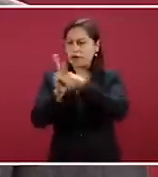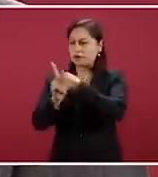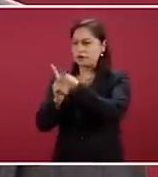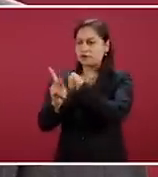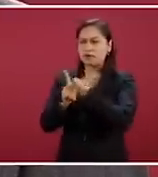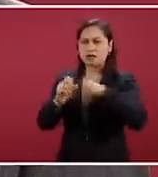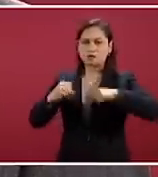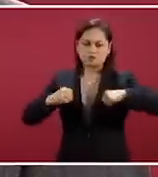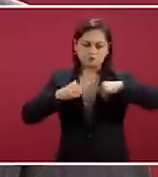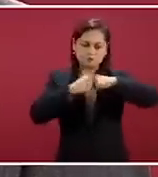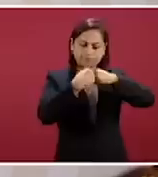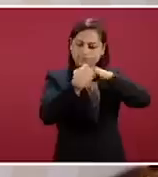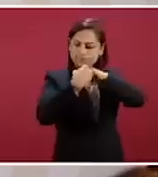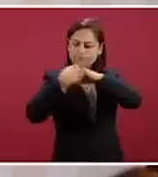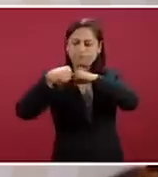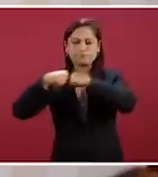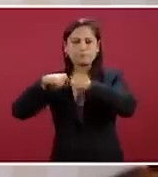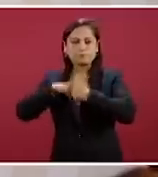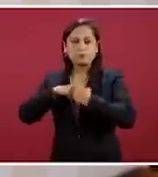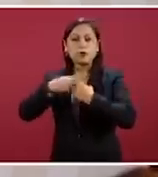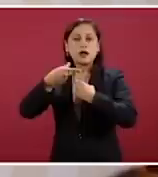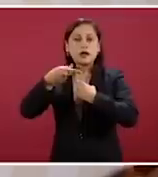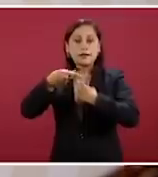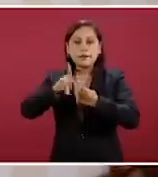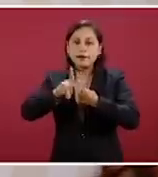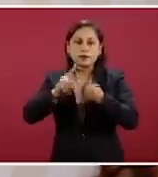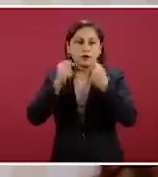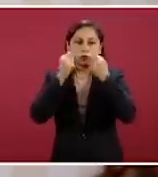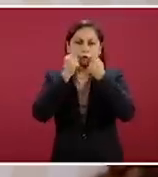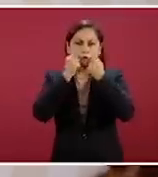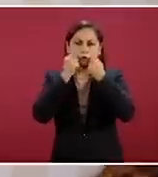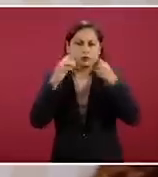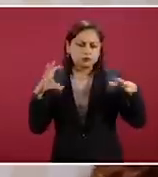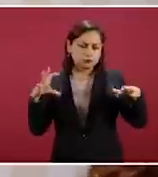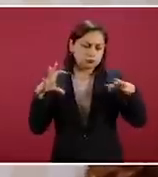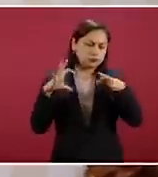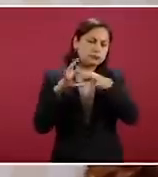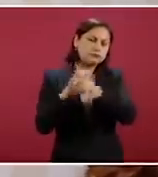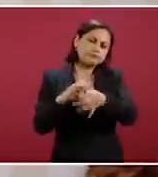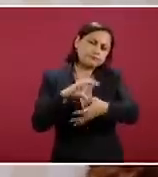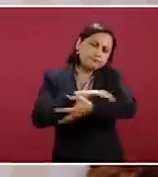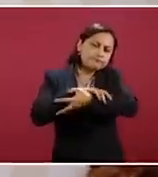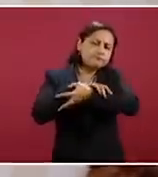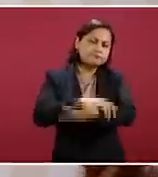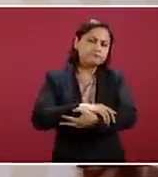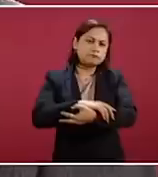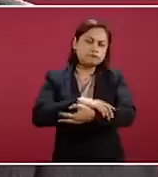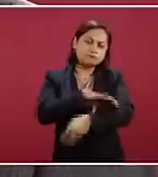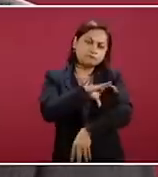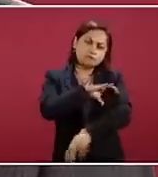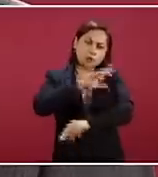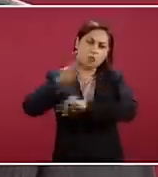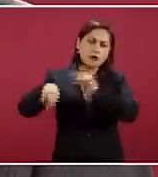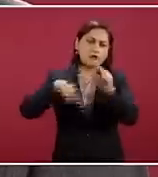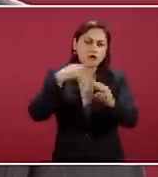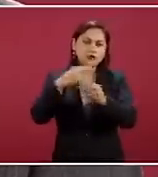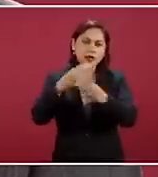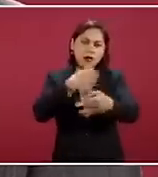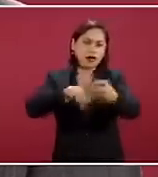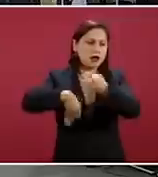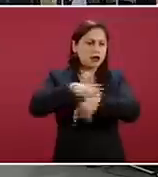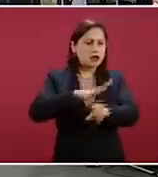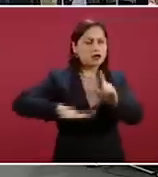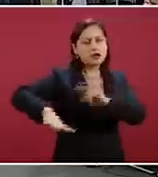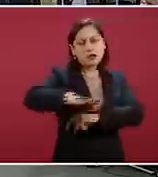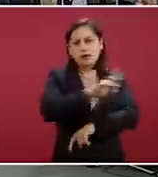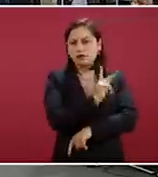fraternidad universal, ¿no? O sea, que nos debemos de respetar todos. Pero bien, nos da mucho gusto que